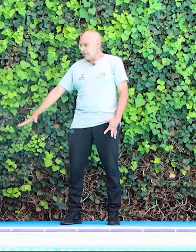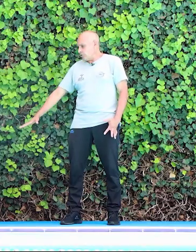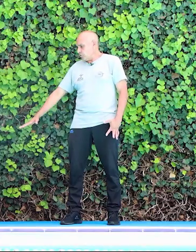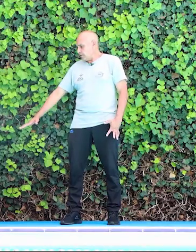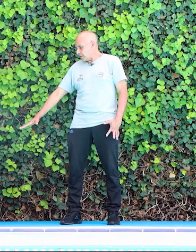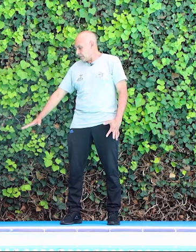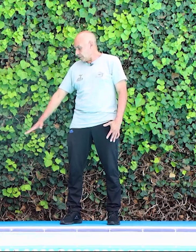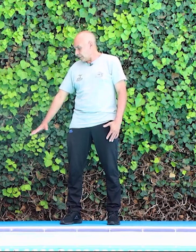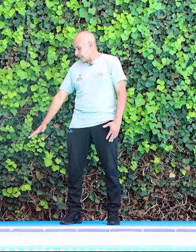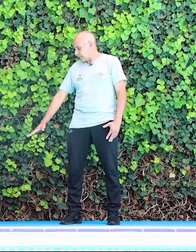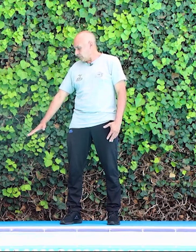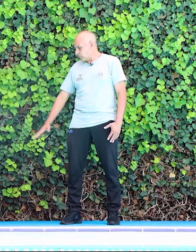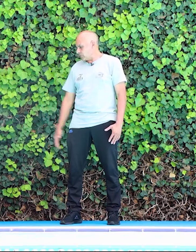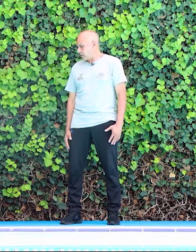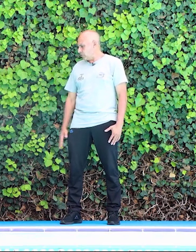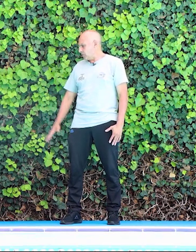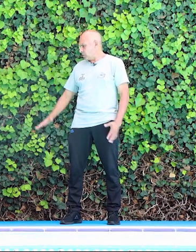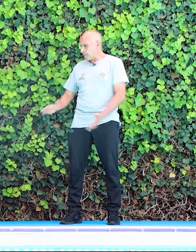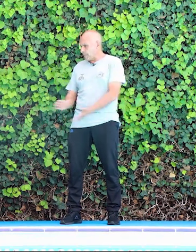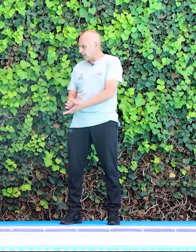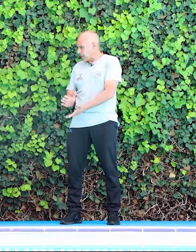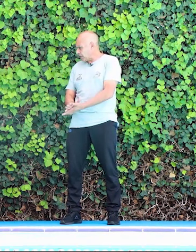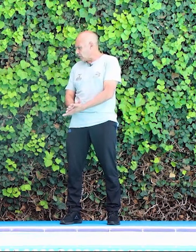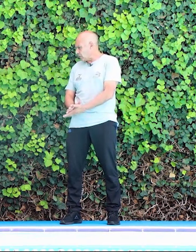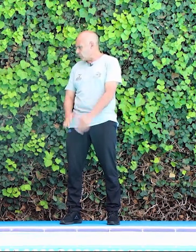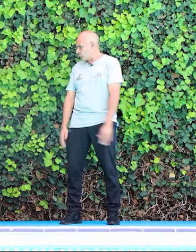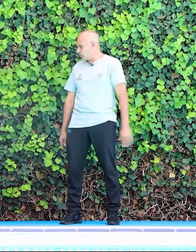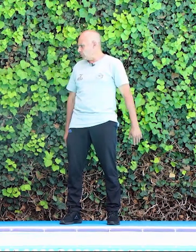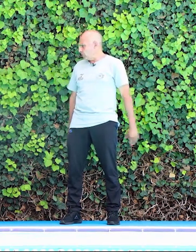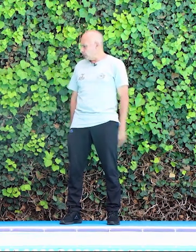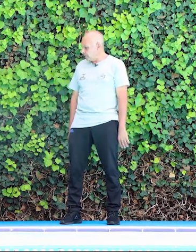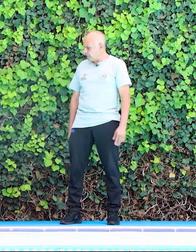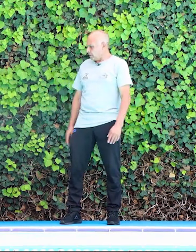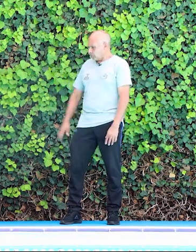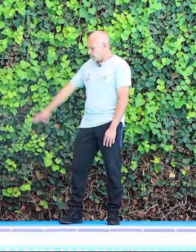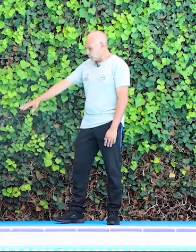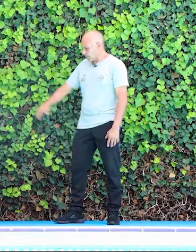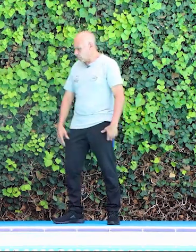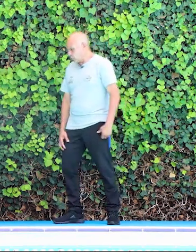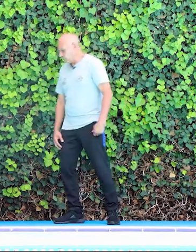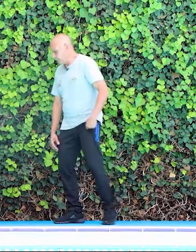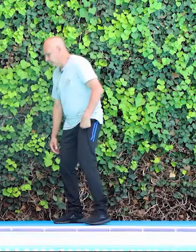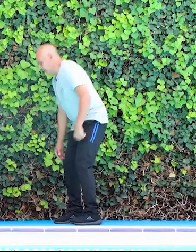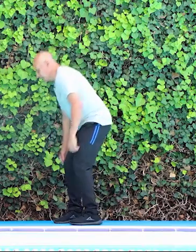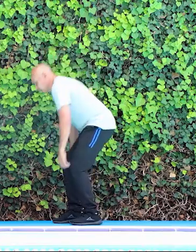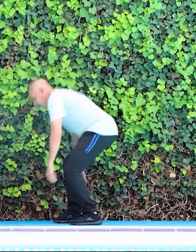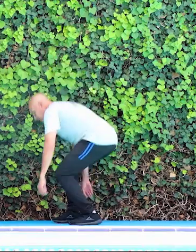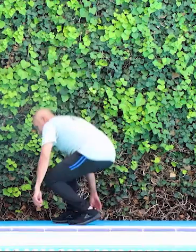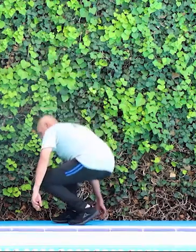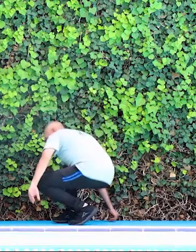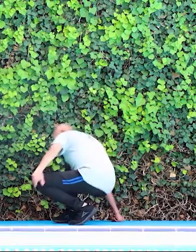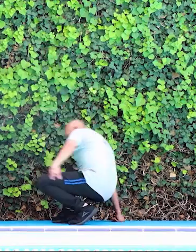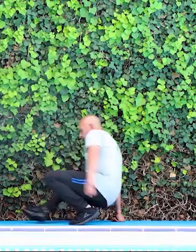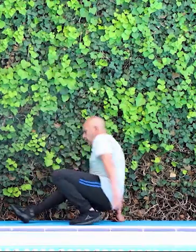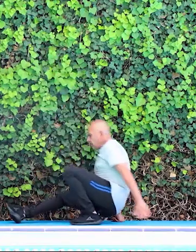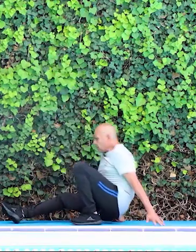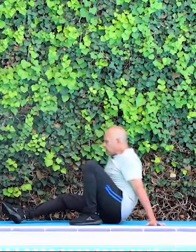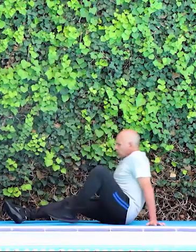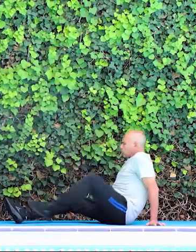tratando de evitar que nuestros talones peguen en el suelo. ¿Sí? Nos acostamos. Y ahí.